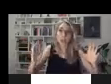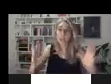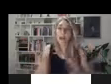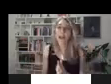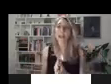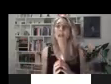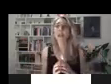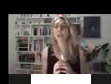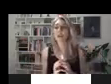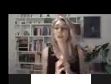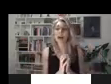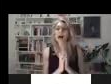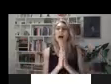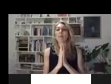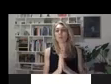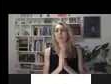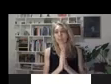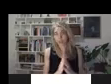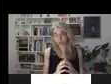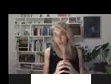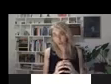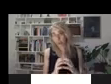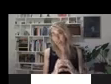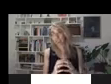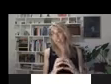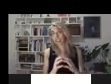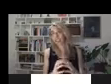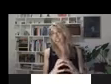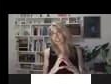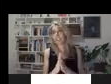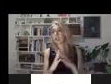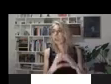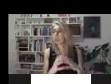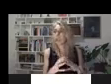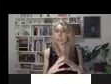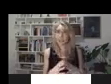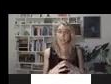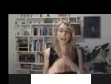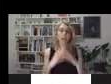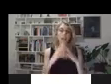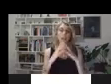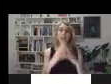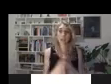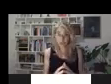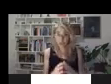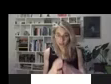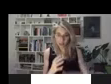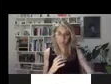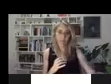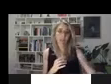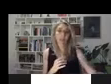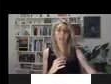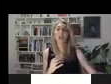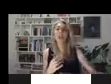Hay varias escuelas al respecto. A mí un parámetro que me parece interesante tener en cuenta es aquellos